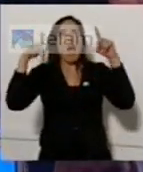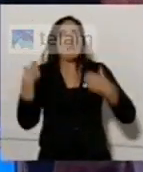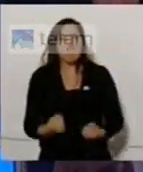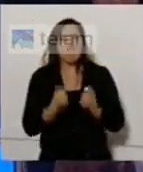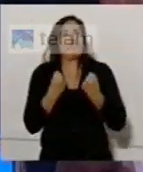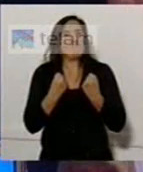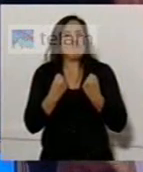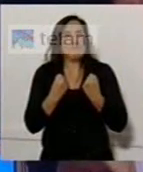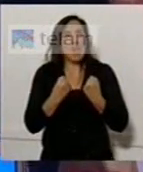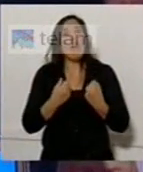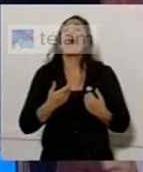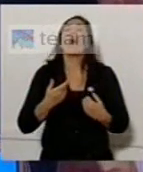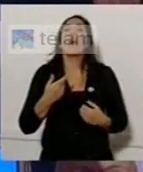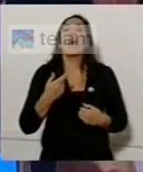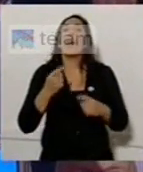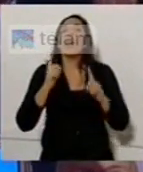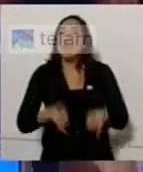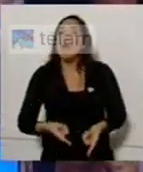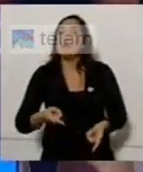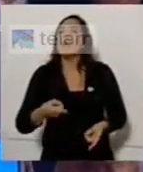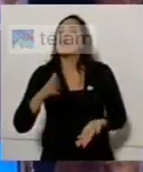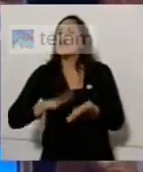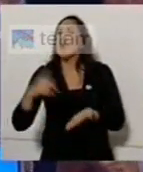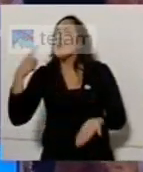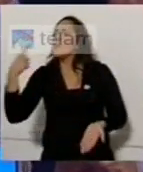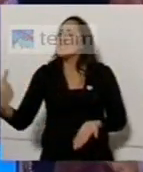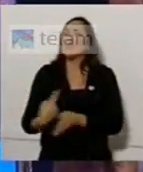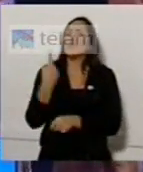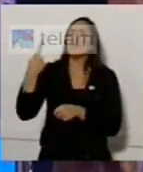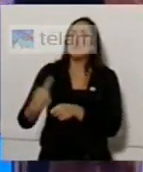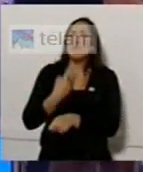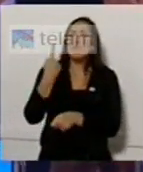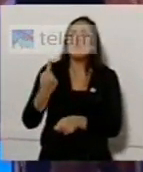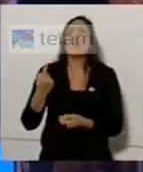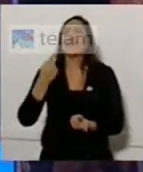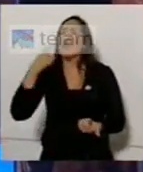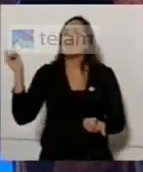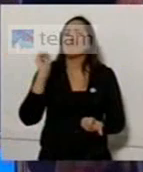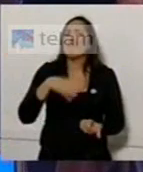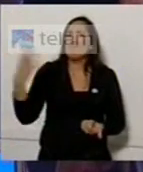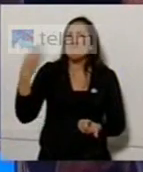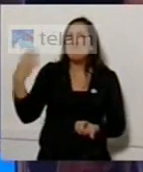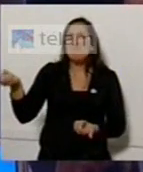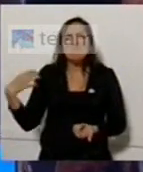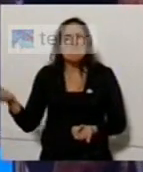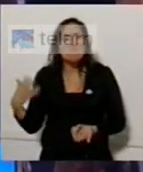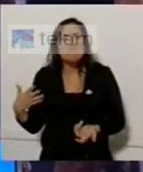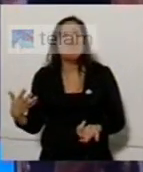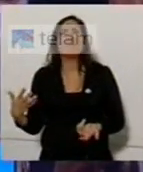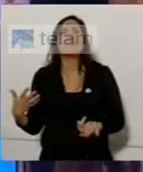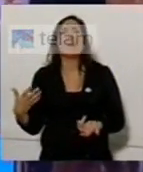Y en cuanto a los insultos, a los agravios, a